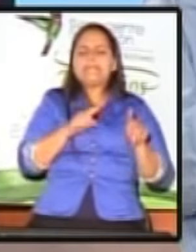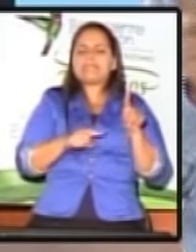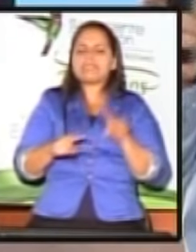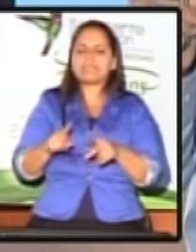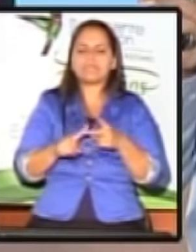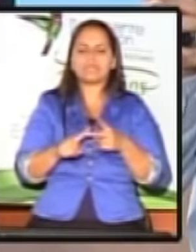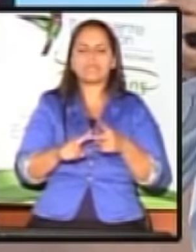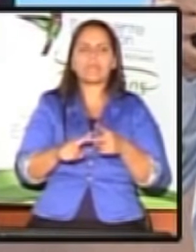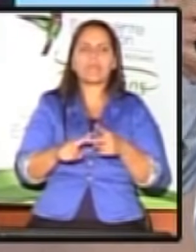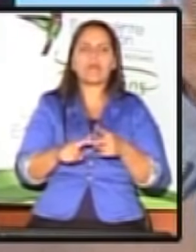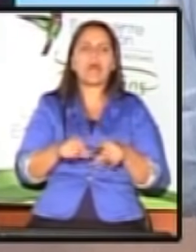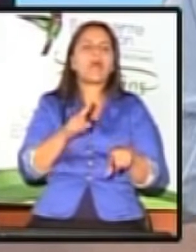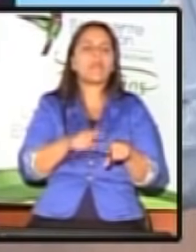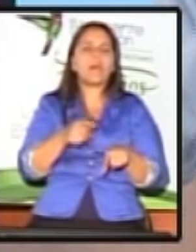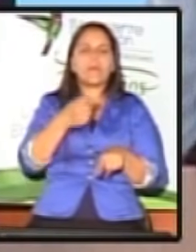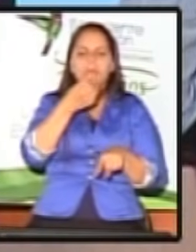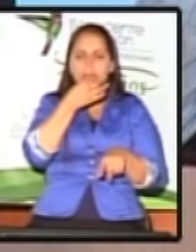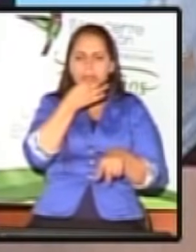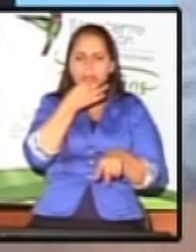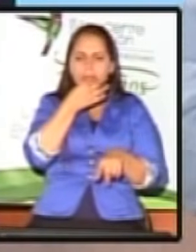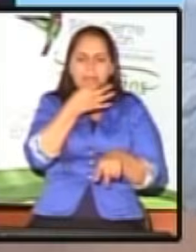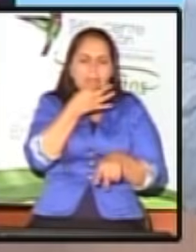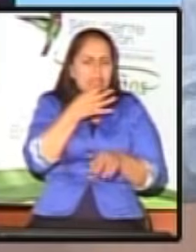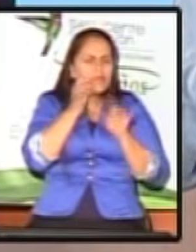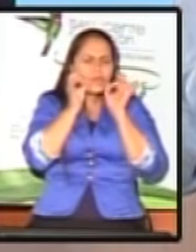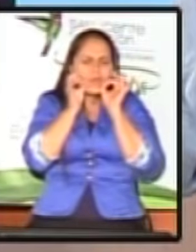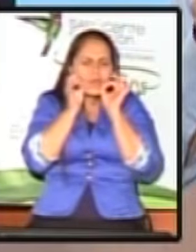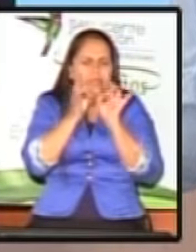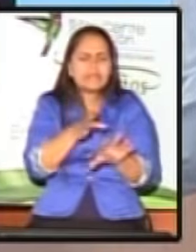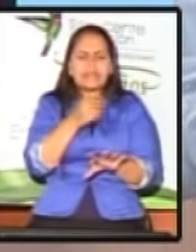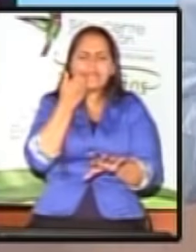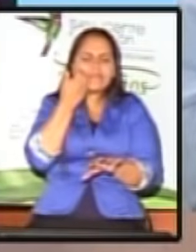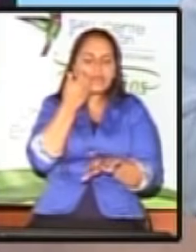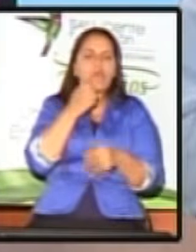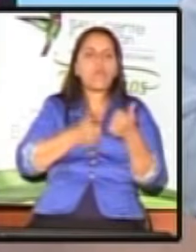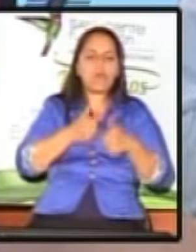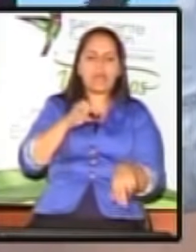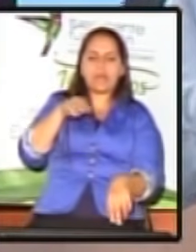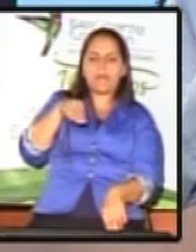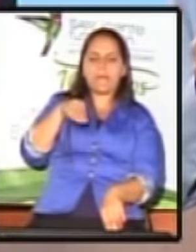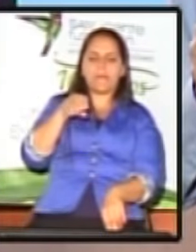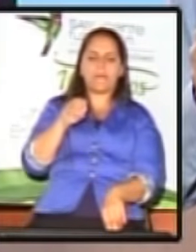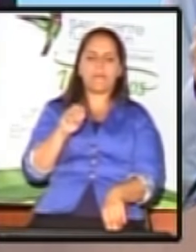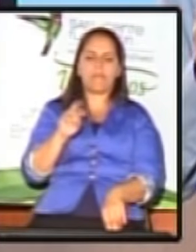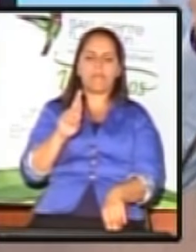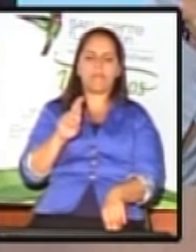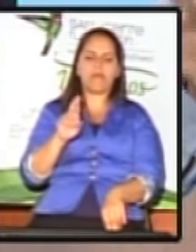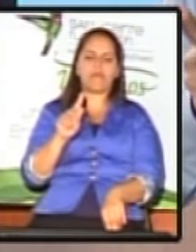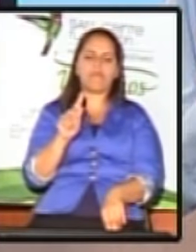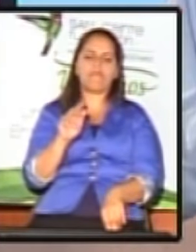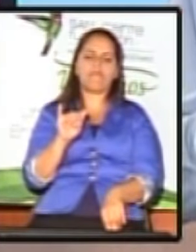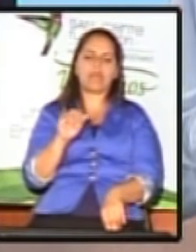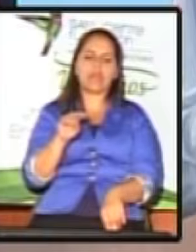como morfina. Esa es la última, esa es la que le dan a uno para morirse. No, es